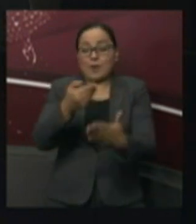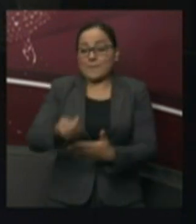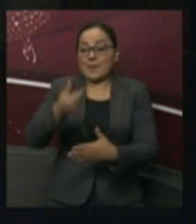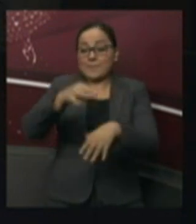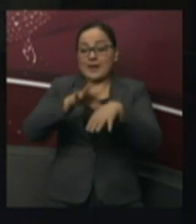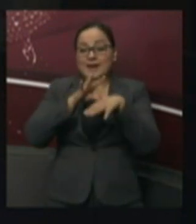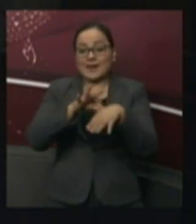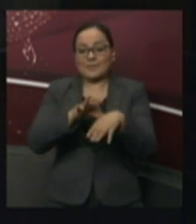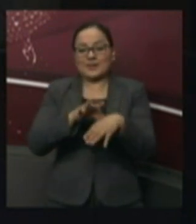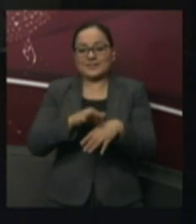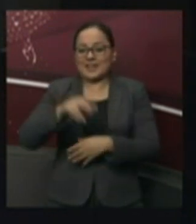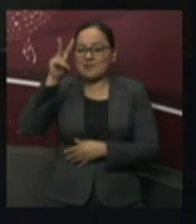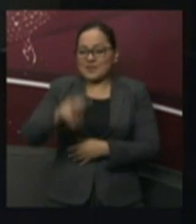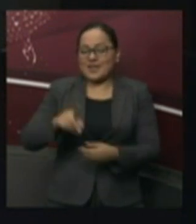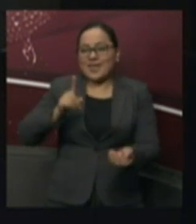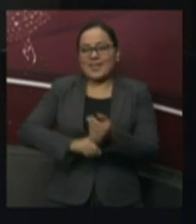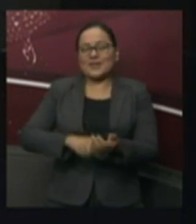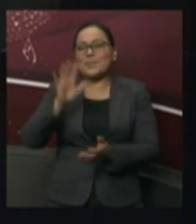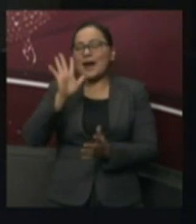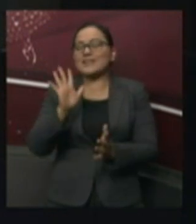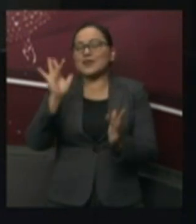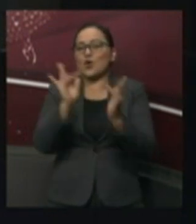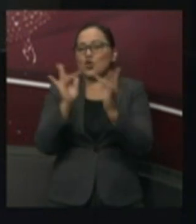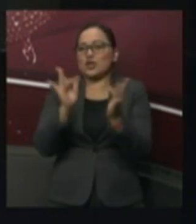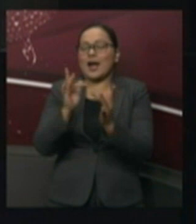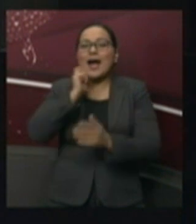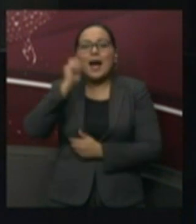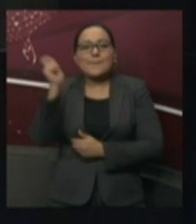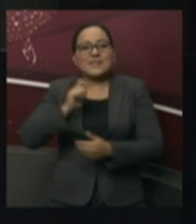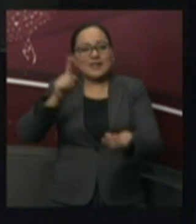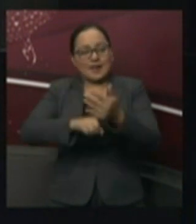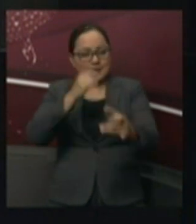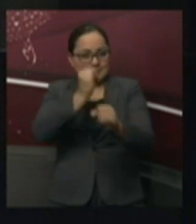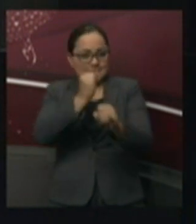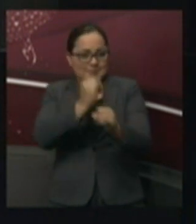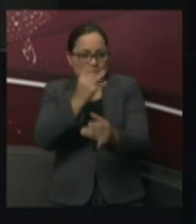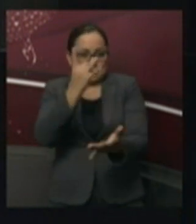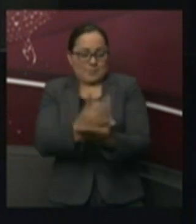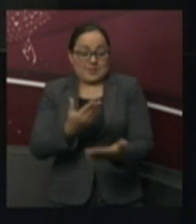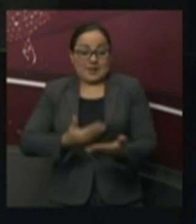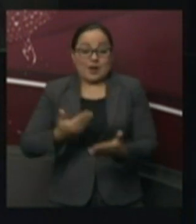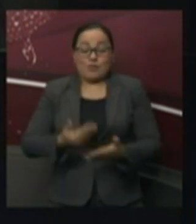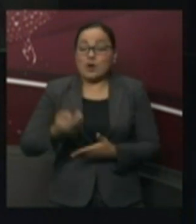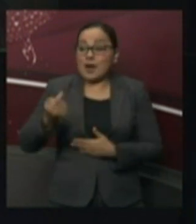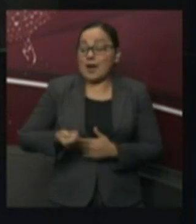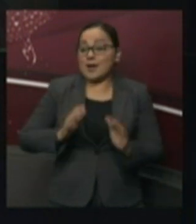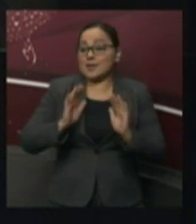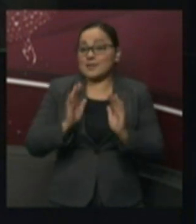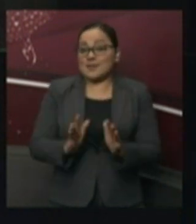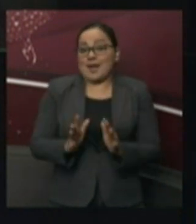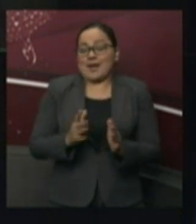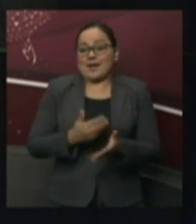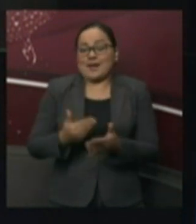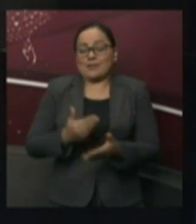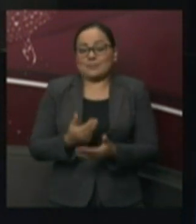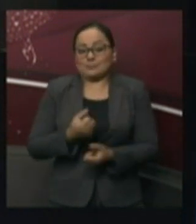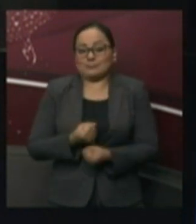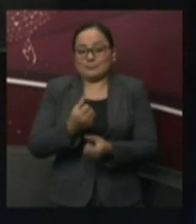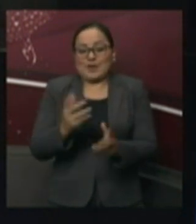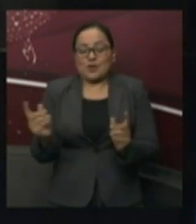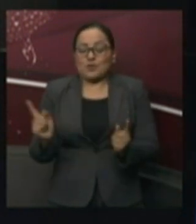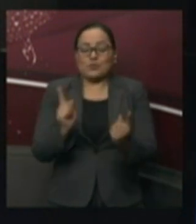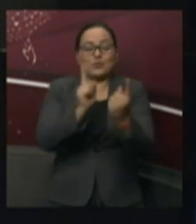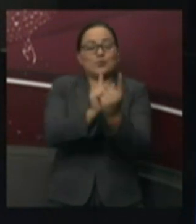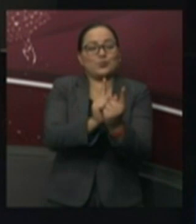carne y hueso, una relación cibernética en las redes sociales. Es una larga amistad cibernética que por fin ya tiene la manifestación corporal,